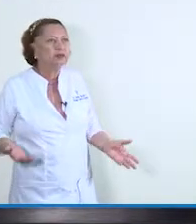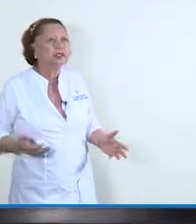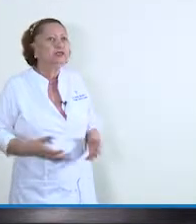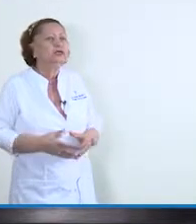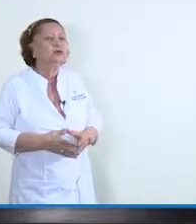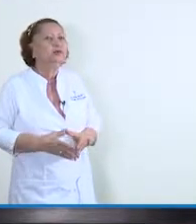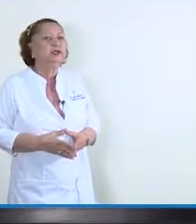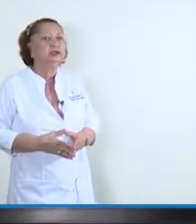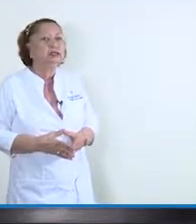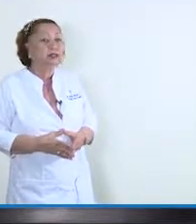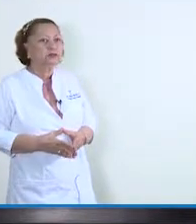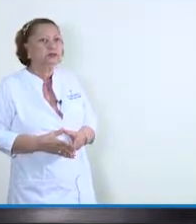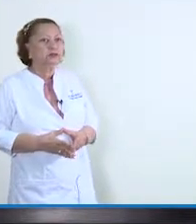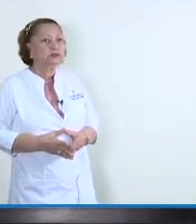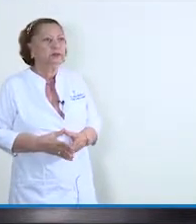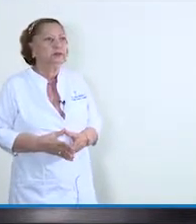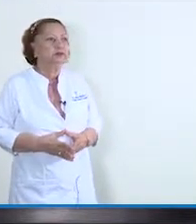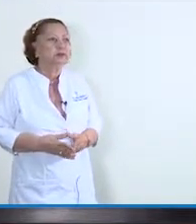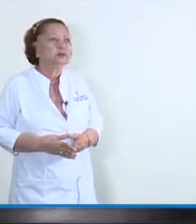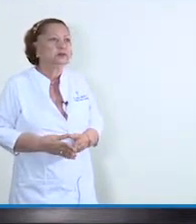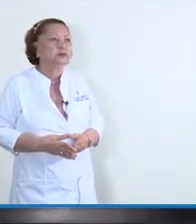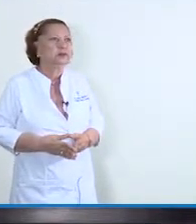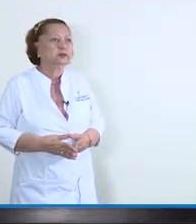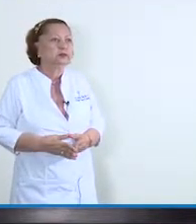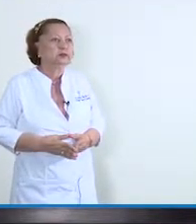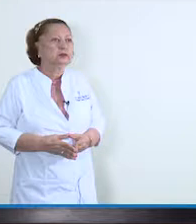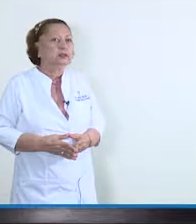esta persona esté completita, su cuerpo.